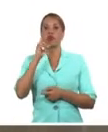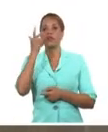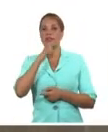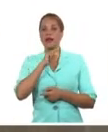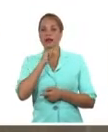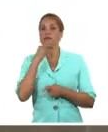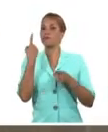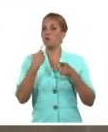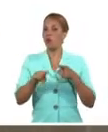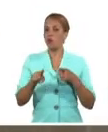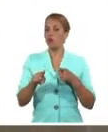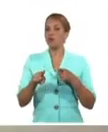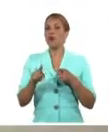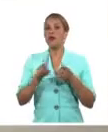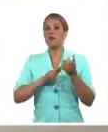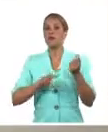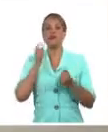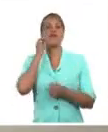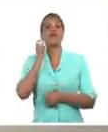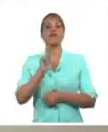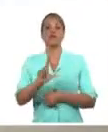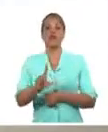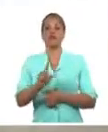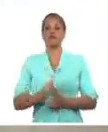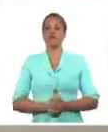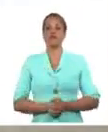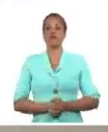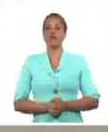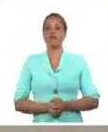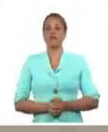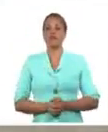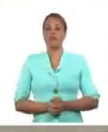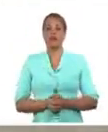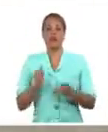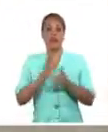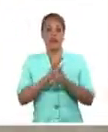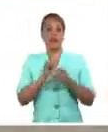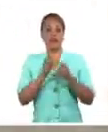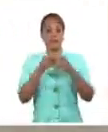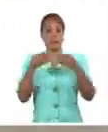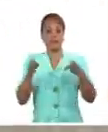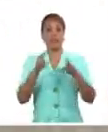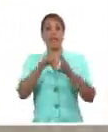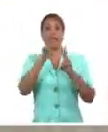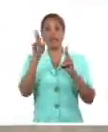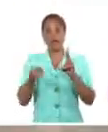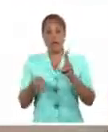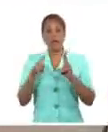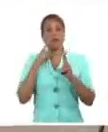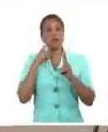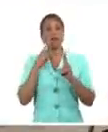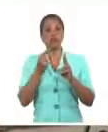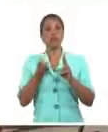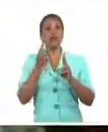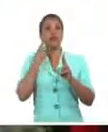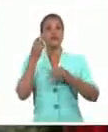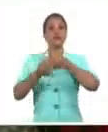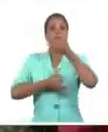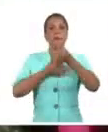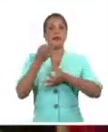Nieve también de Florida. Durante la apertura en el Teatro Avellaneda, la compañía Landariega presentó la obra La Boca